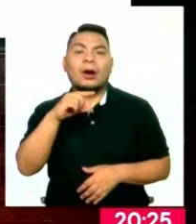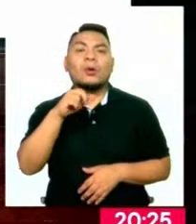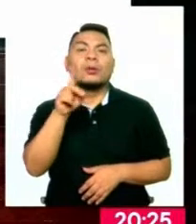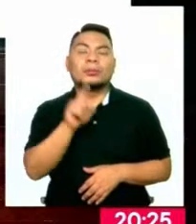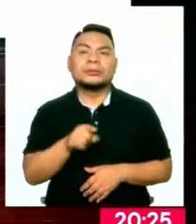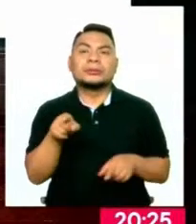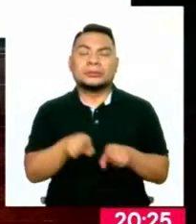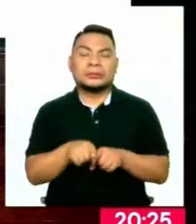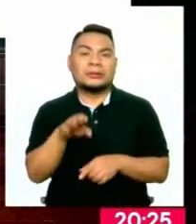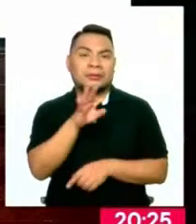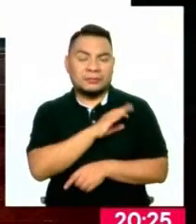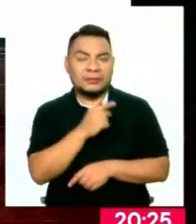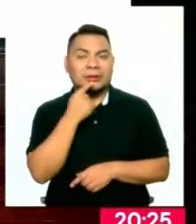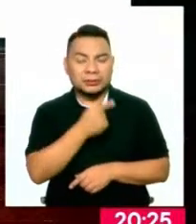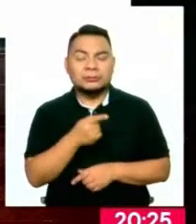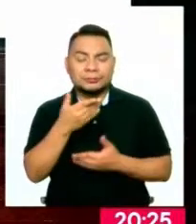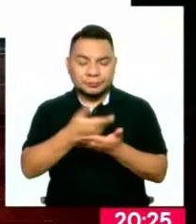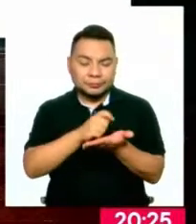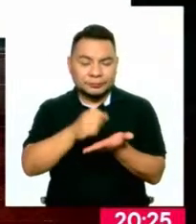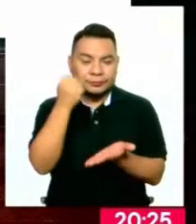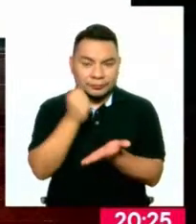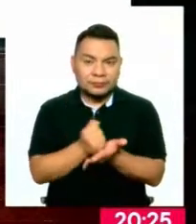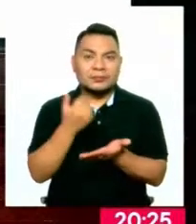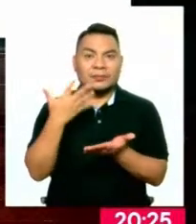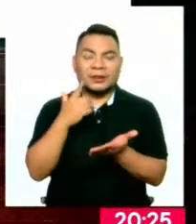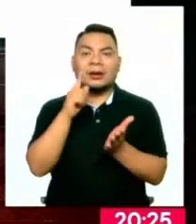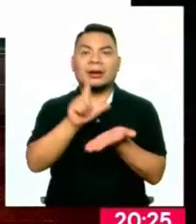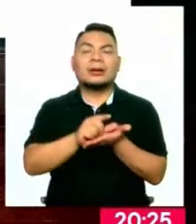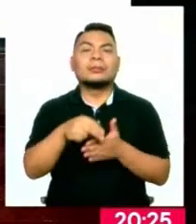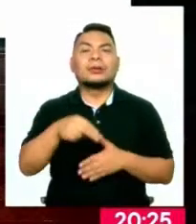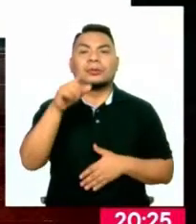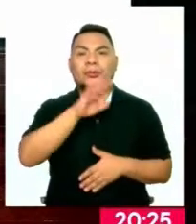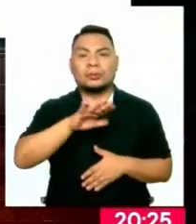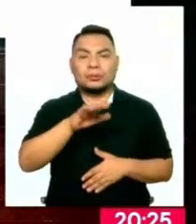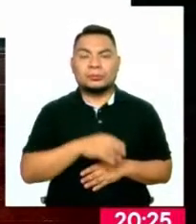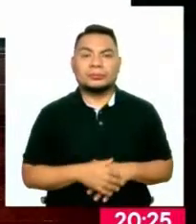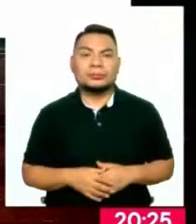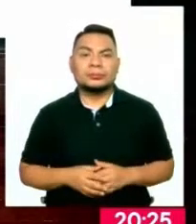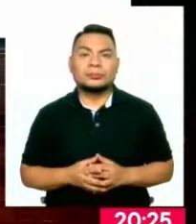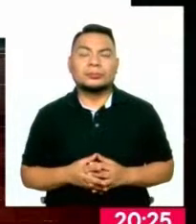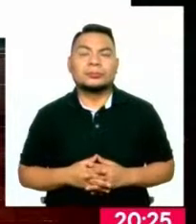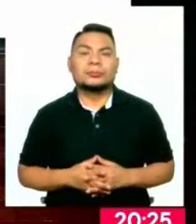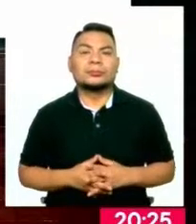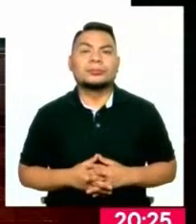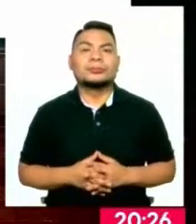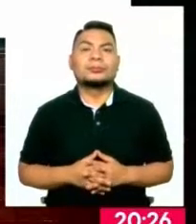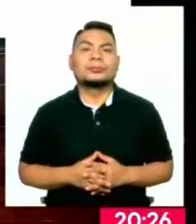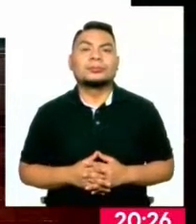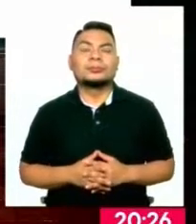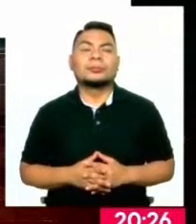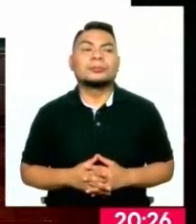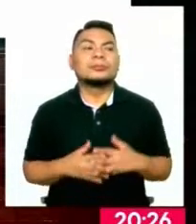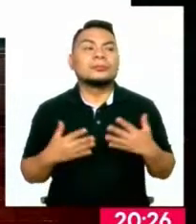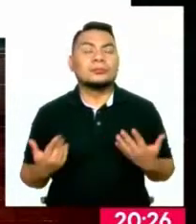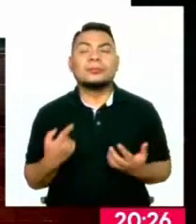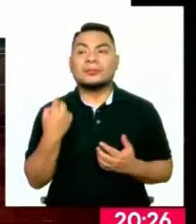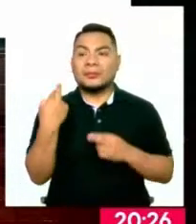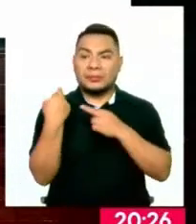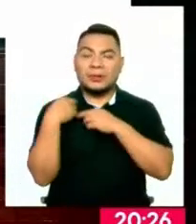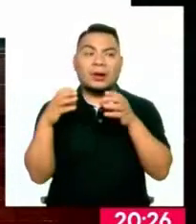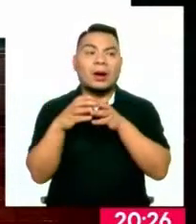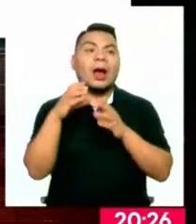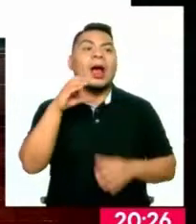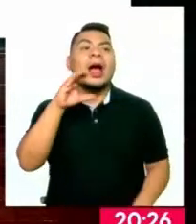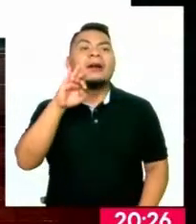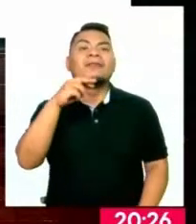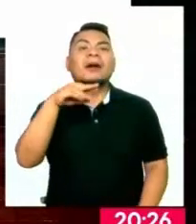de la Fiscalía Especializada en Delitos Ambientales de Lima Noroeste. Y la Coordinadora Nacional de la